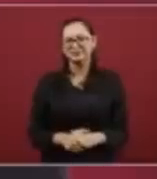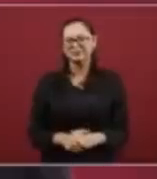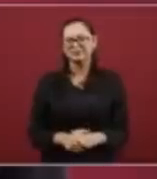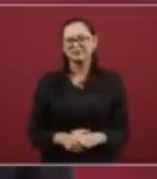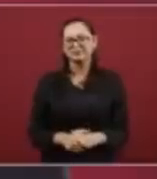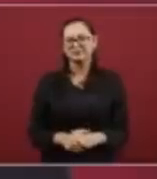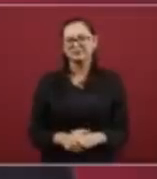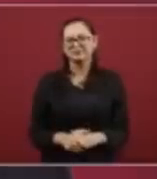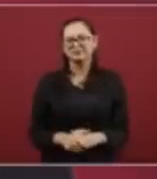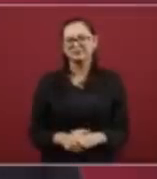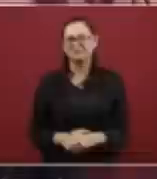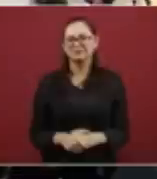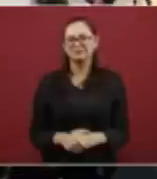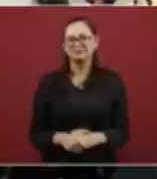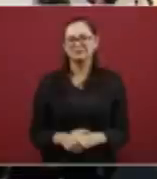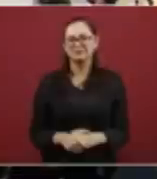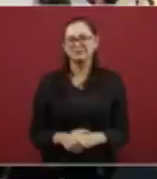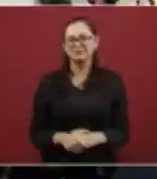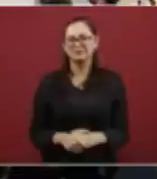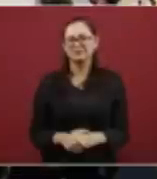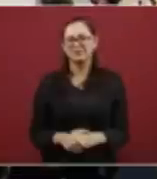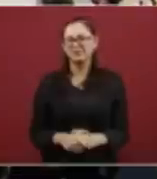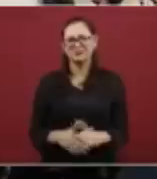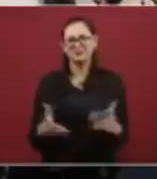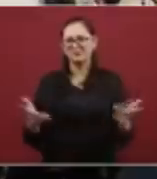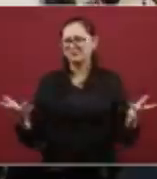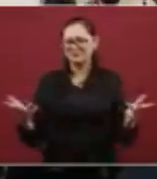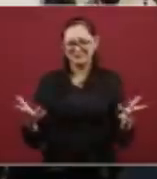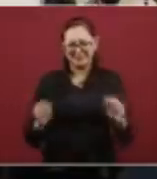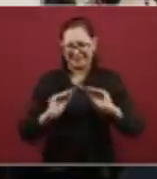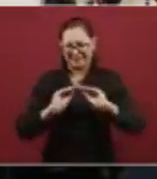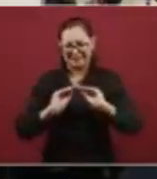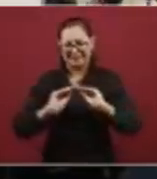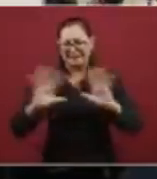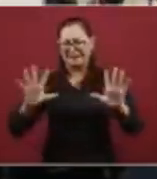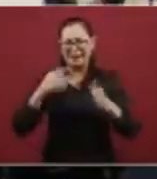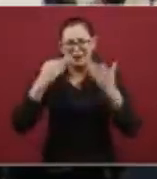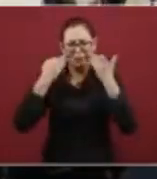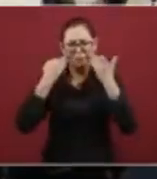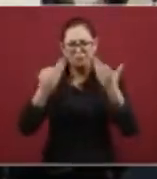porque eso es más que corrupción.